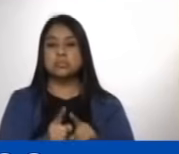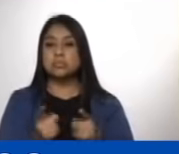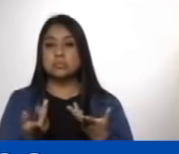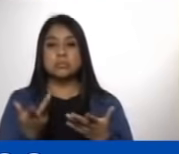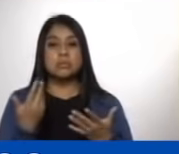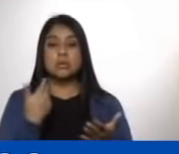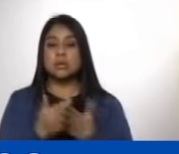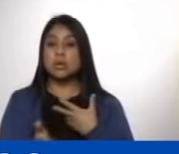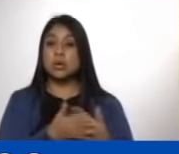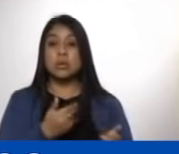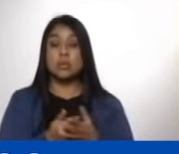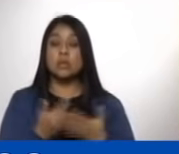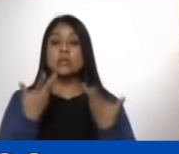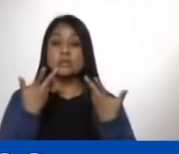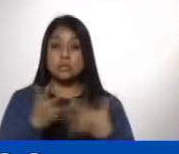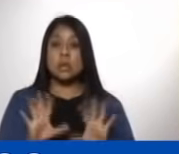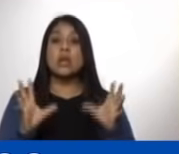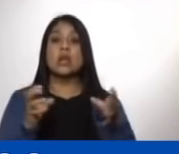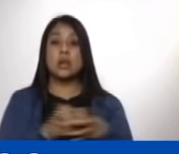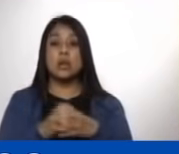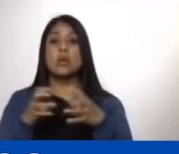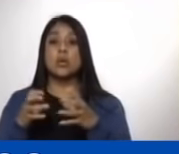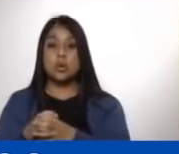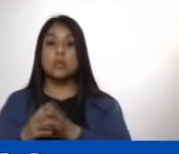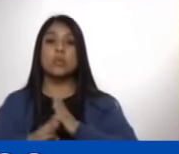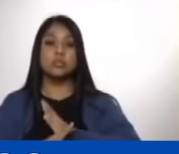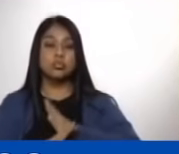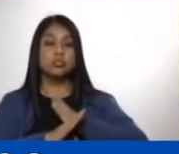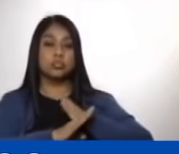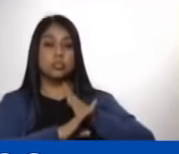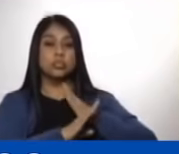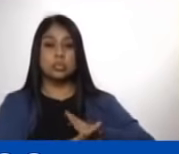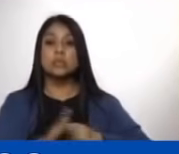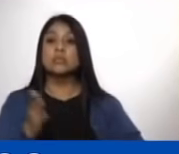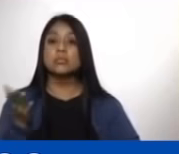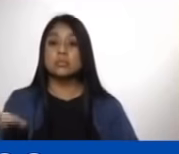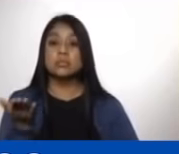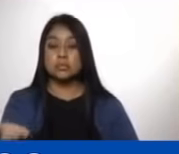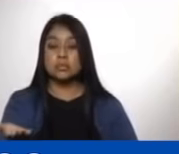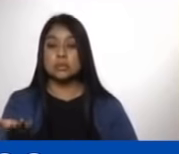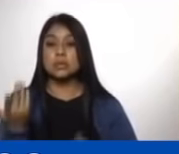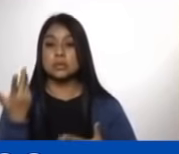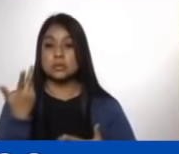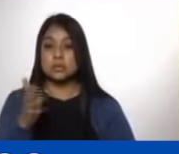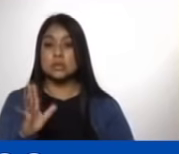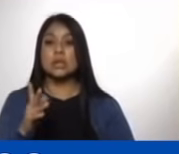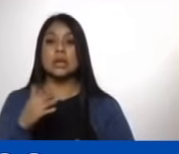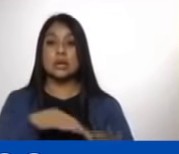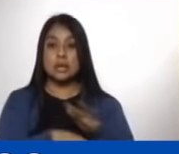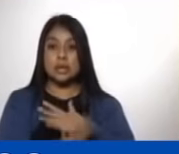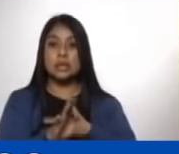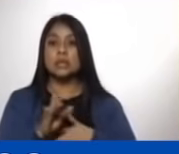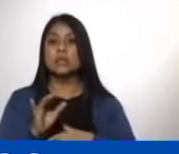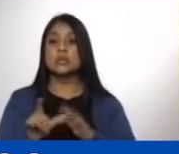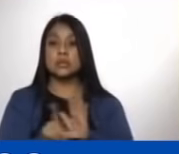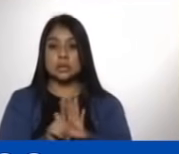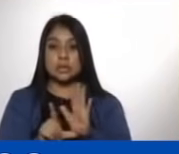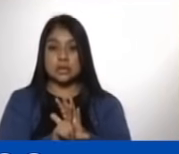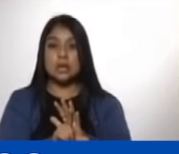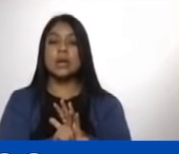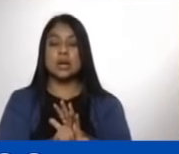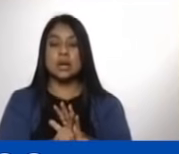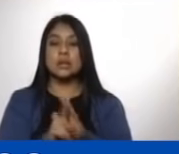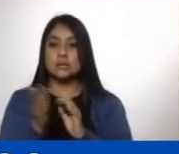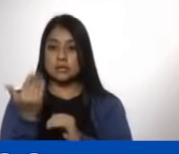estado haciendo retenes de parte de las fuerzas de seguridad para poder pedir el ingreso regular y ordenado y poder pedir